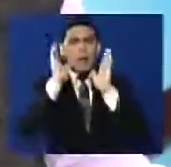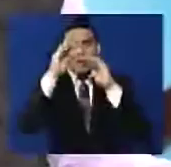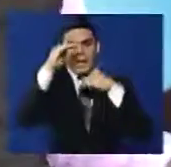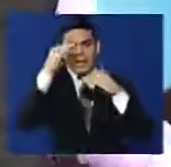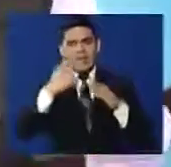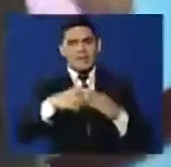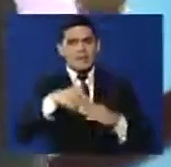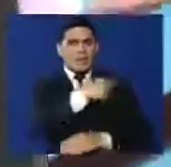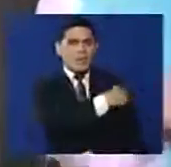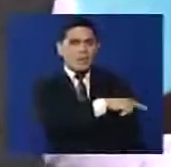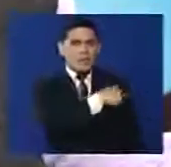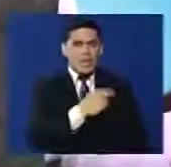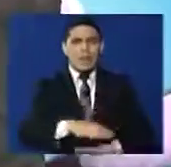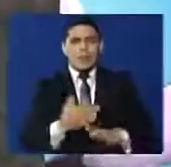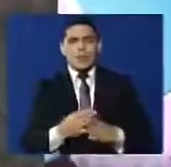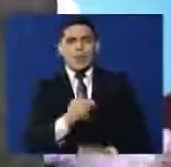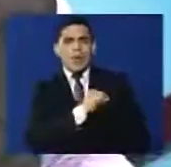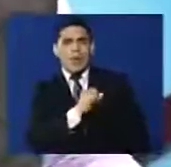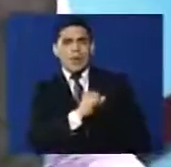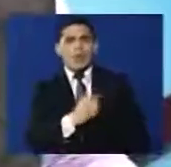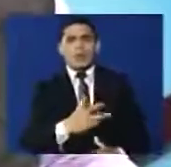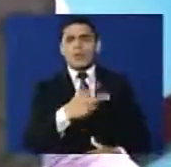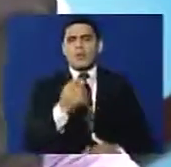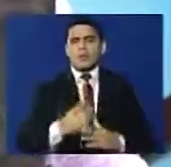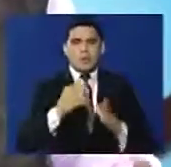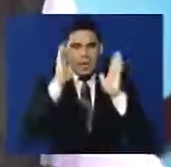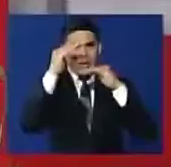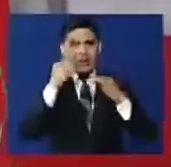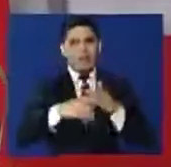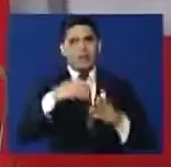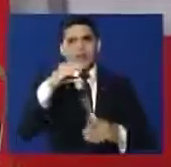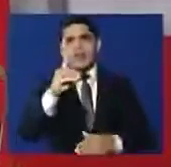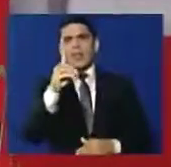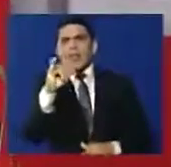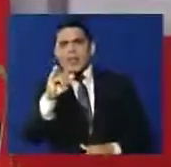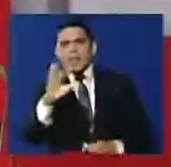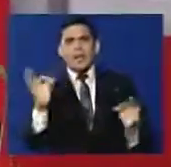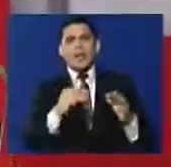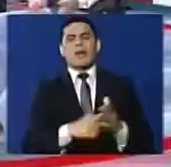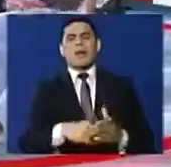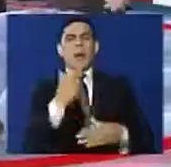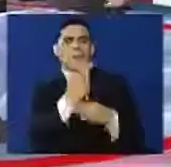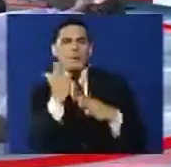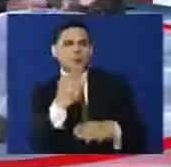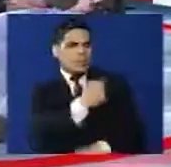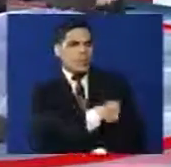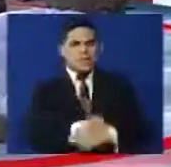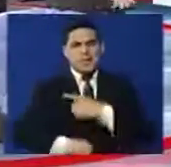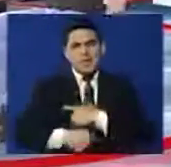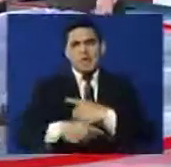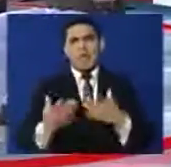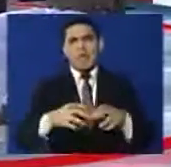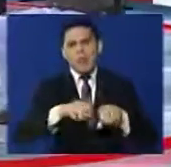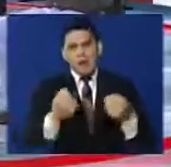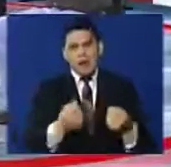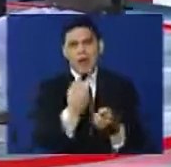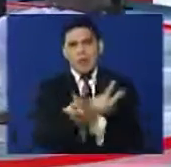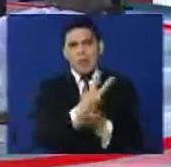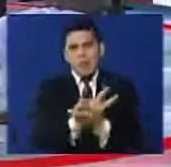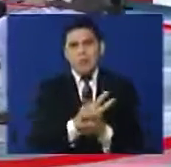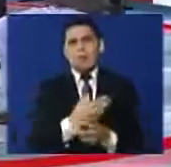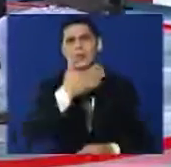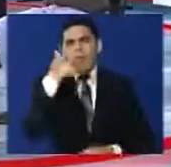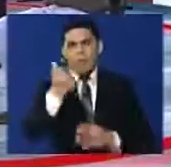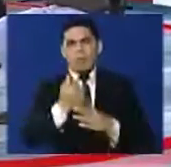los hospitales, porque un infarto no te lo atienden en barrio adentro, brother. Un disparo, una pierna rota, eso tiene que pasar